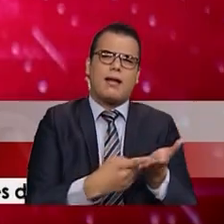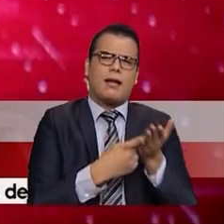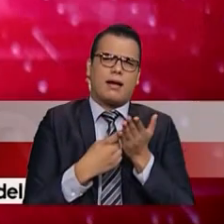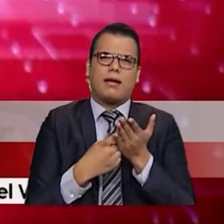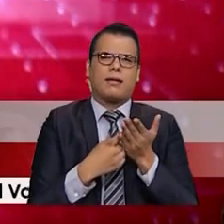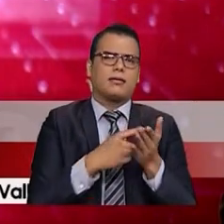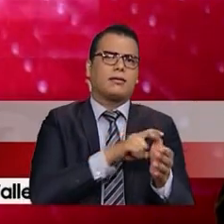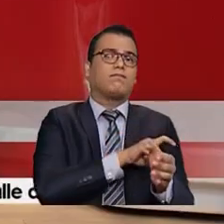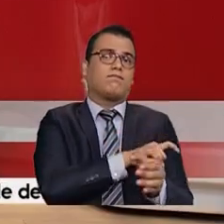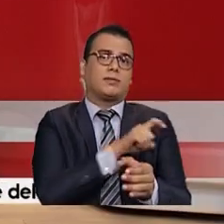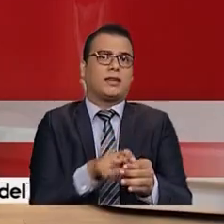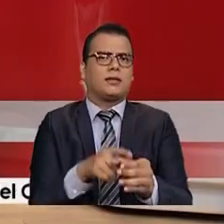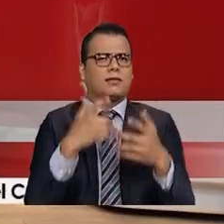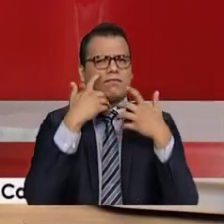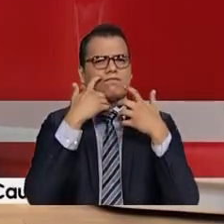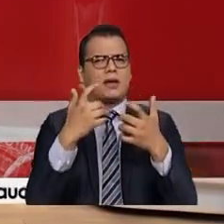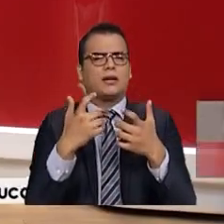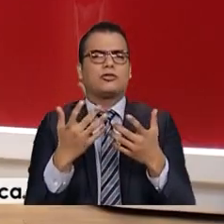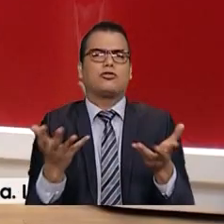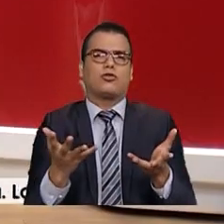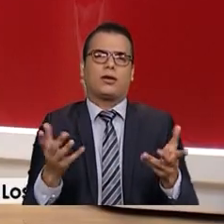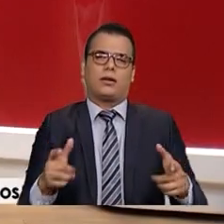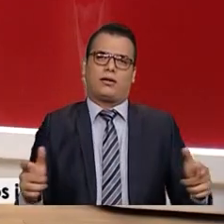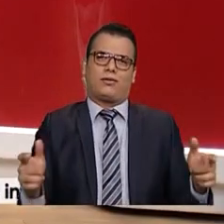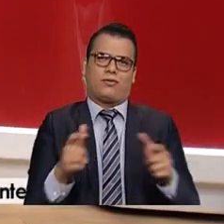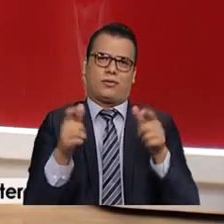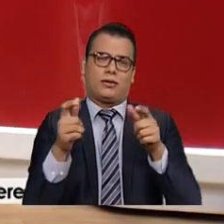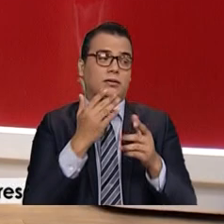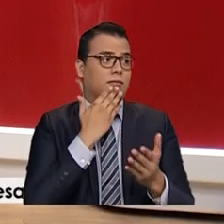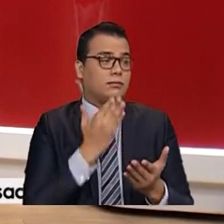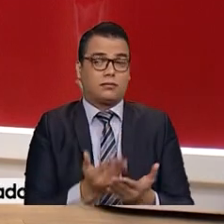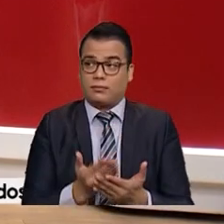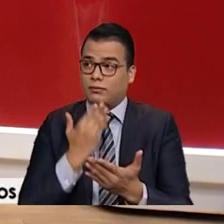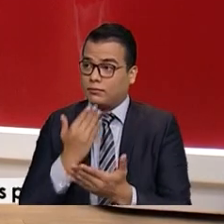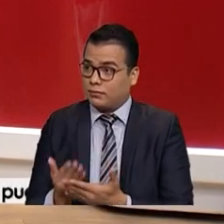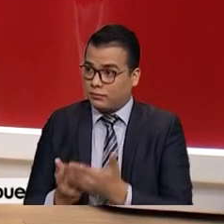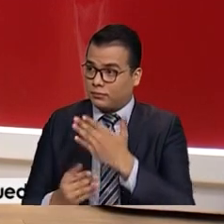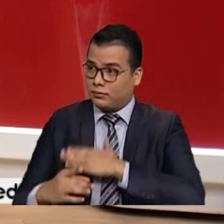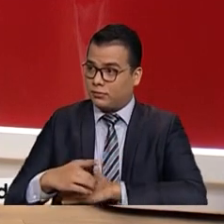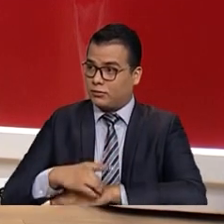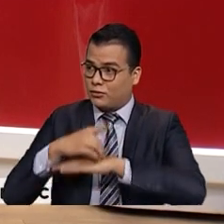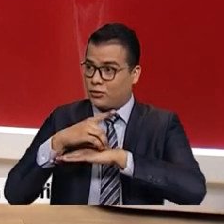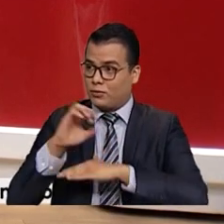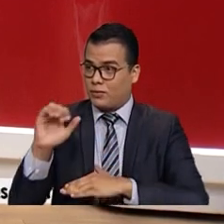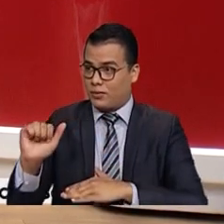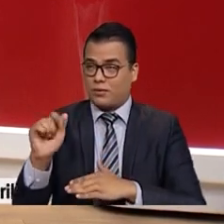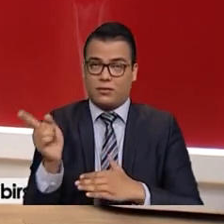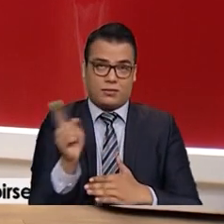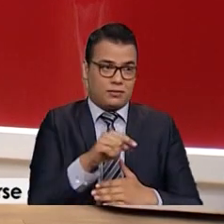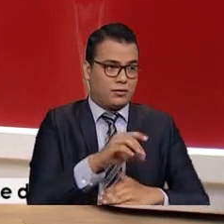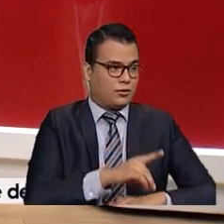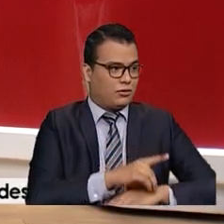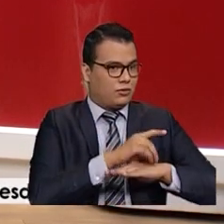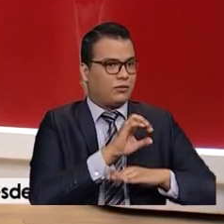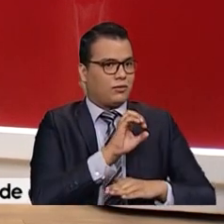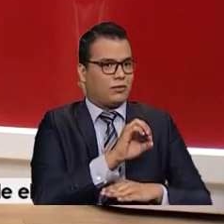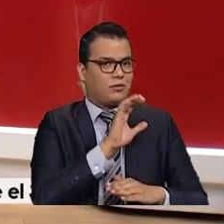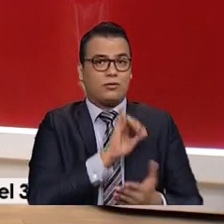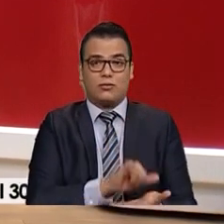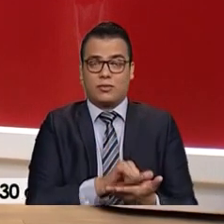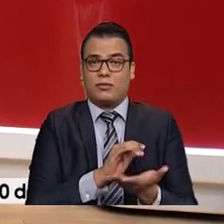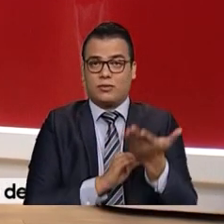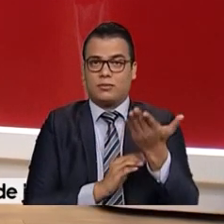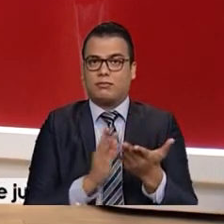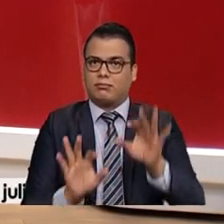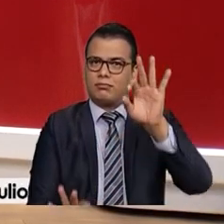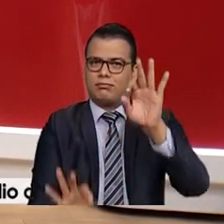república bien pues muchas gracias a la doctora normal al doctor gabriel velasco para atendido aquí no tramita telepacífico no utilice